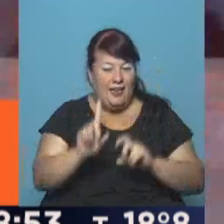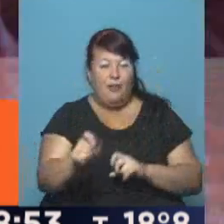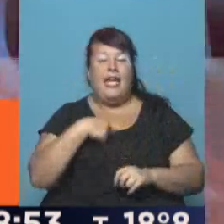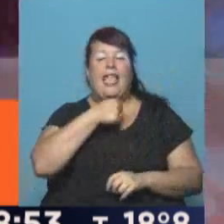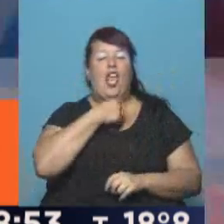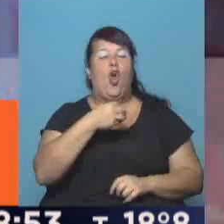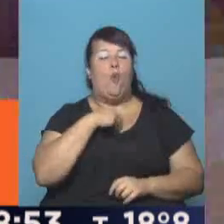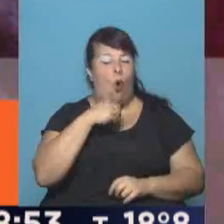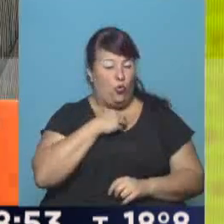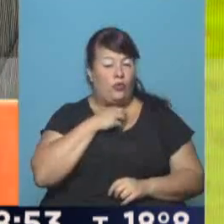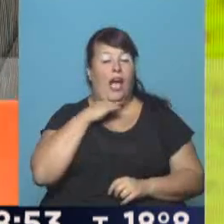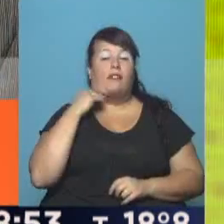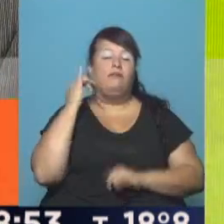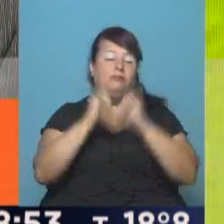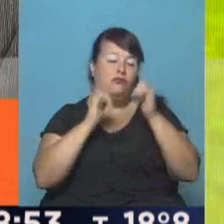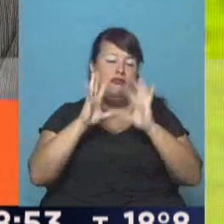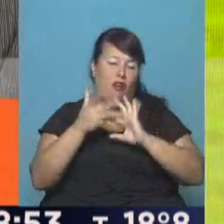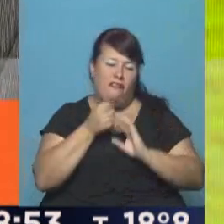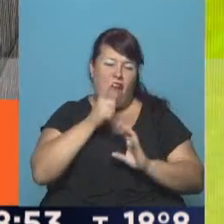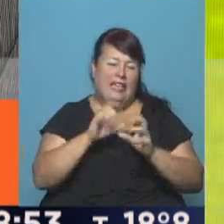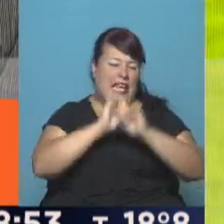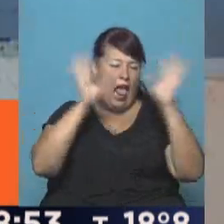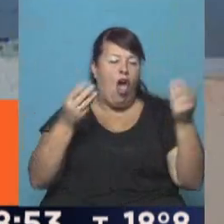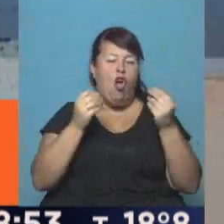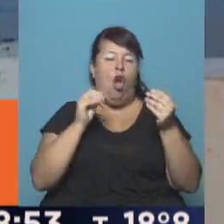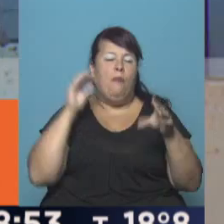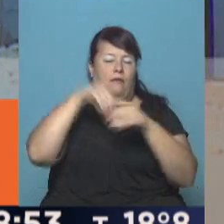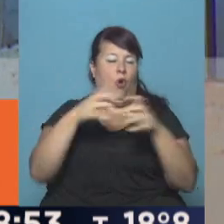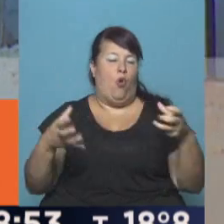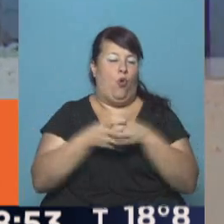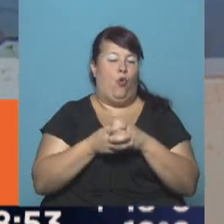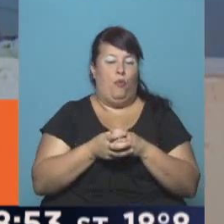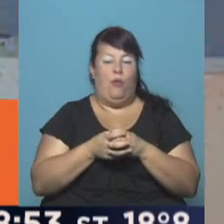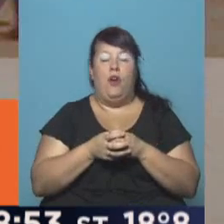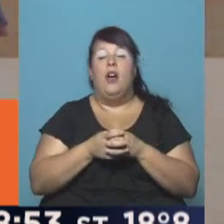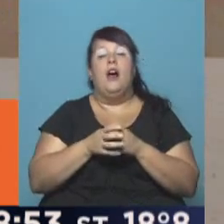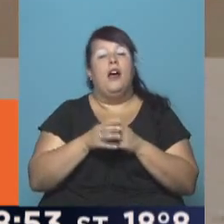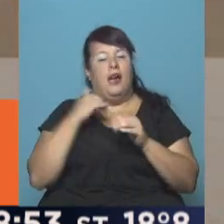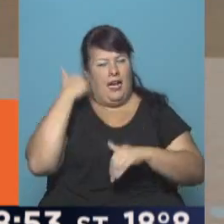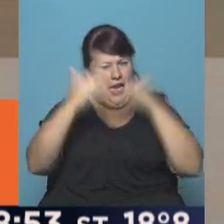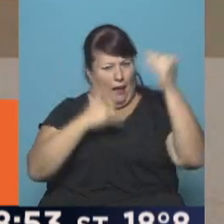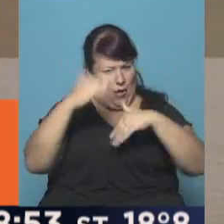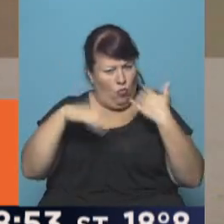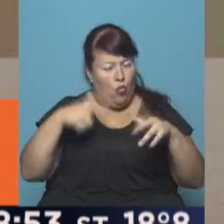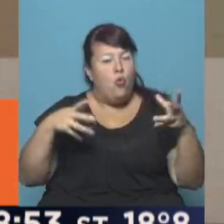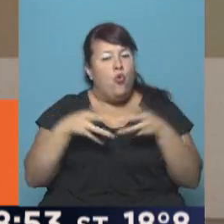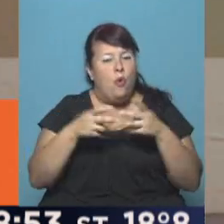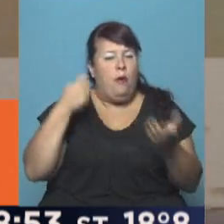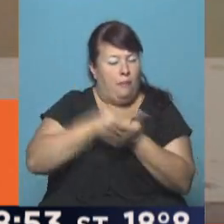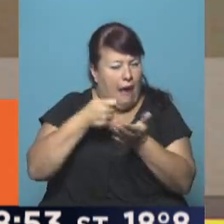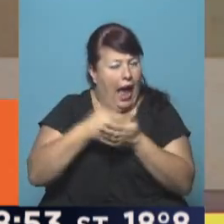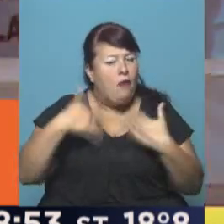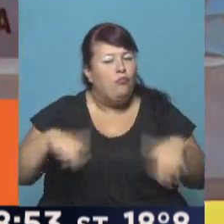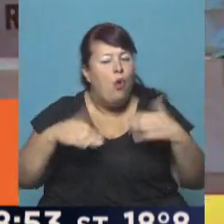voluntario y te dice de una forma muy sencilla y muy clara como sumarte a nuestra organización nos vamos a capacitar mucho es una organización que invierte